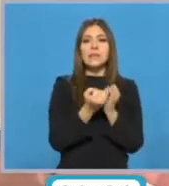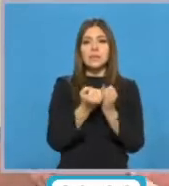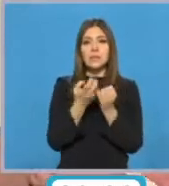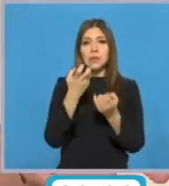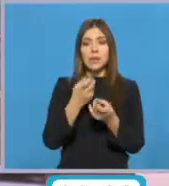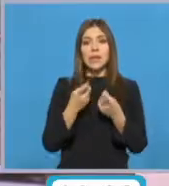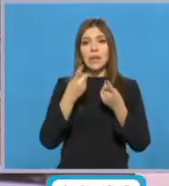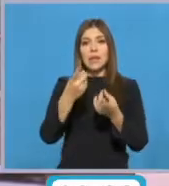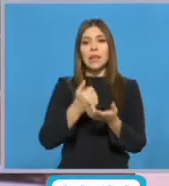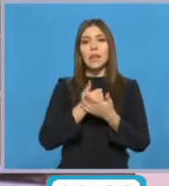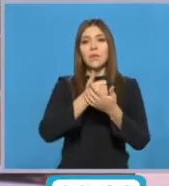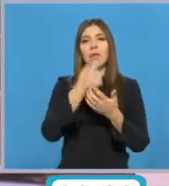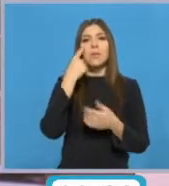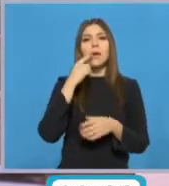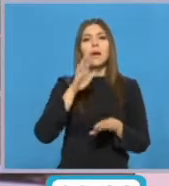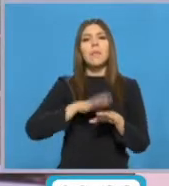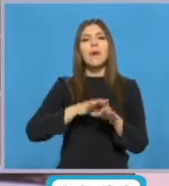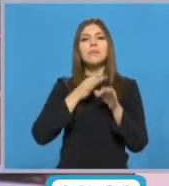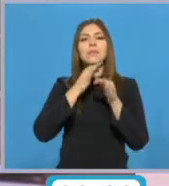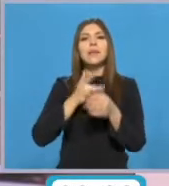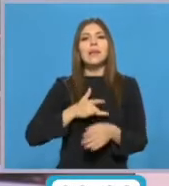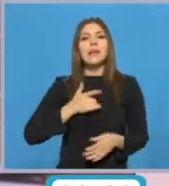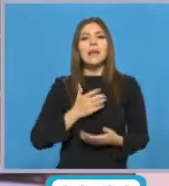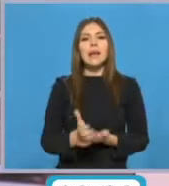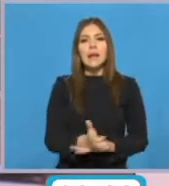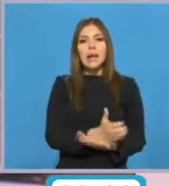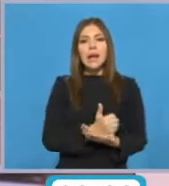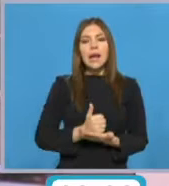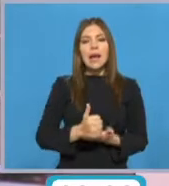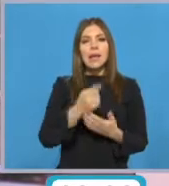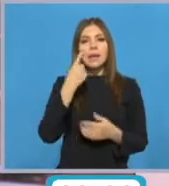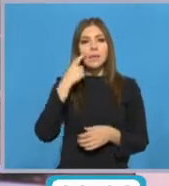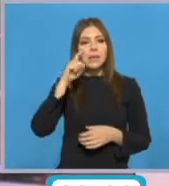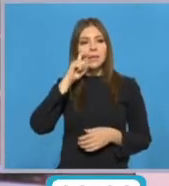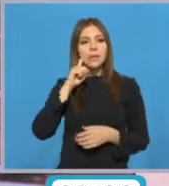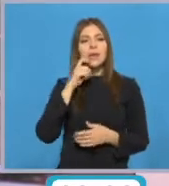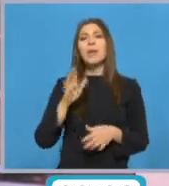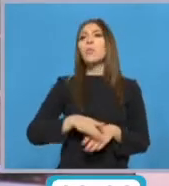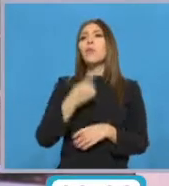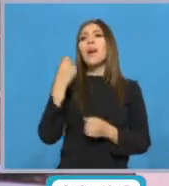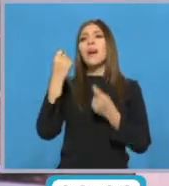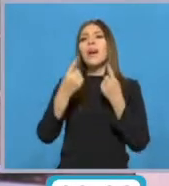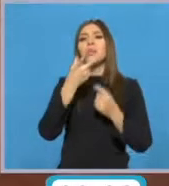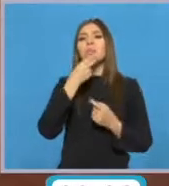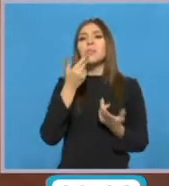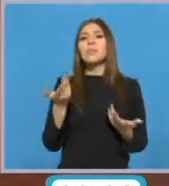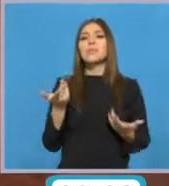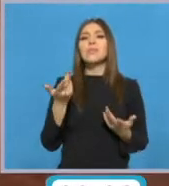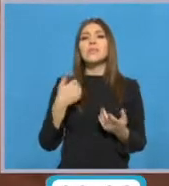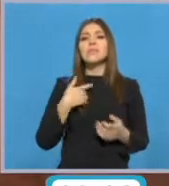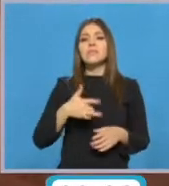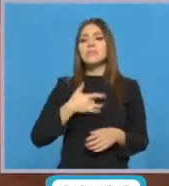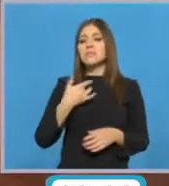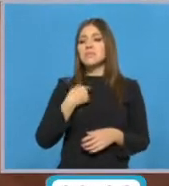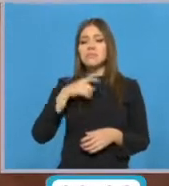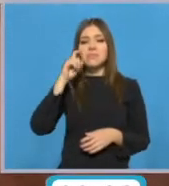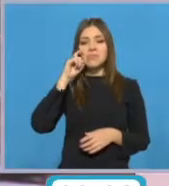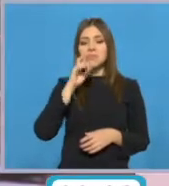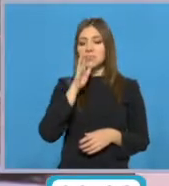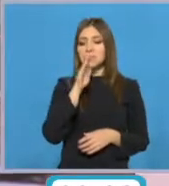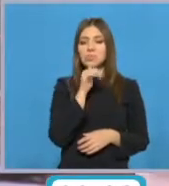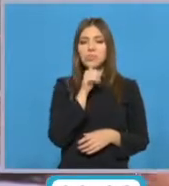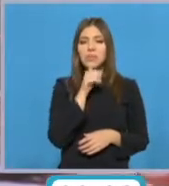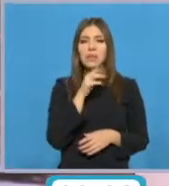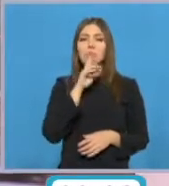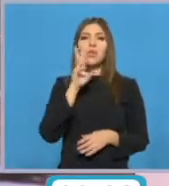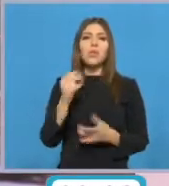por... Claro, es que muchas veces lo que genera la falta de antojo es decir, no voy a funcionar. Es la respuesta. Si la mecánica. respuesta no es correcta, Sí. entonces yo bajo el